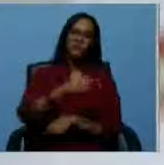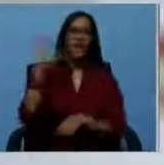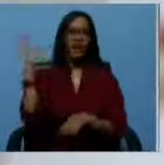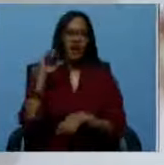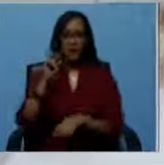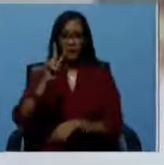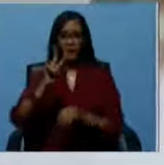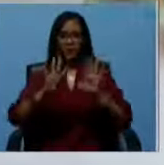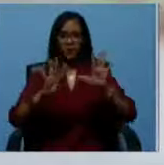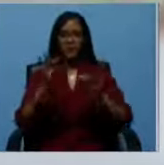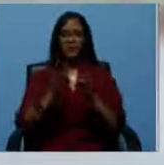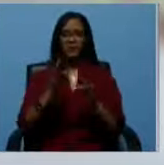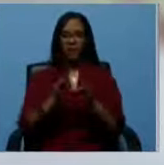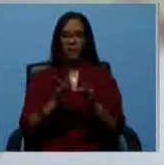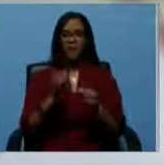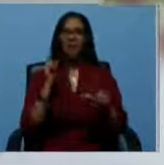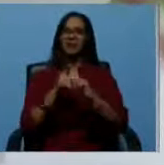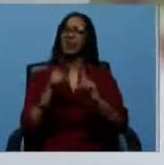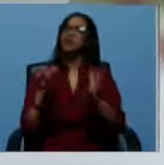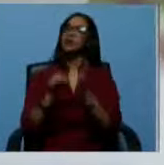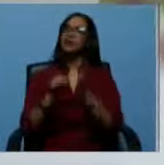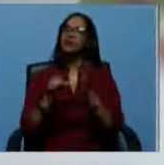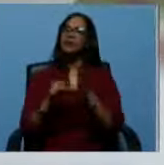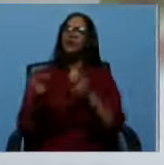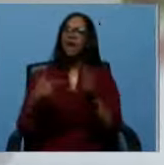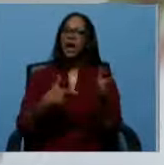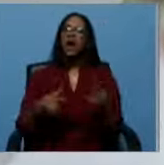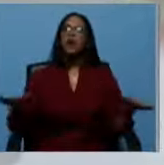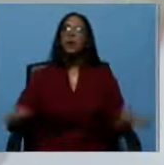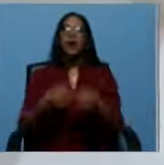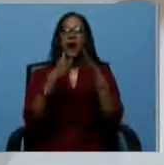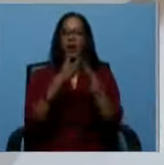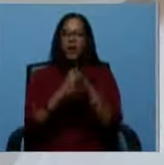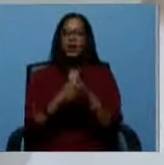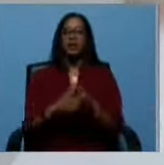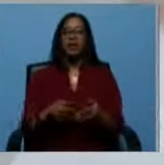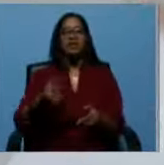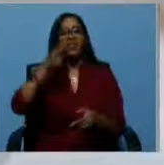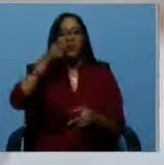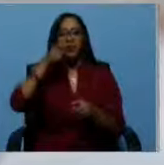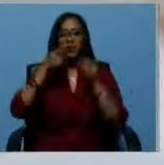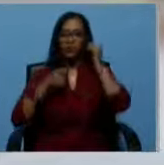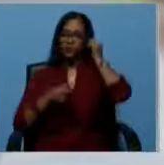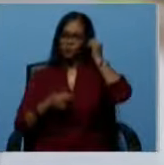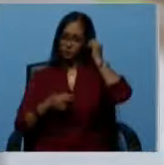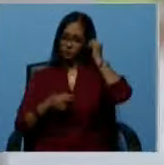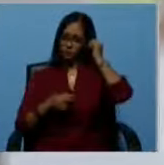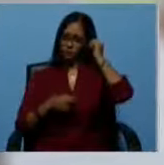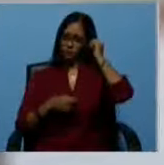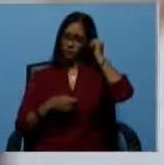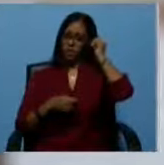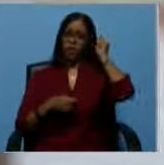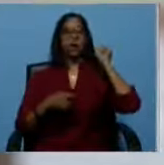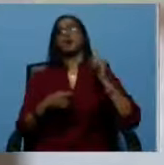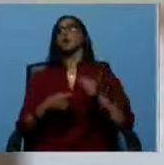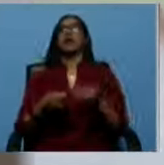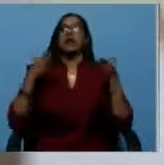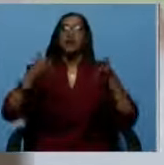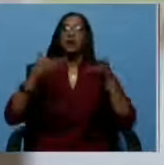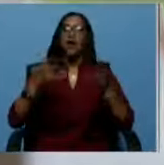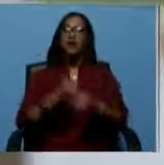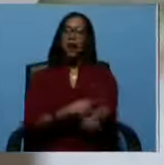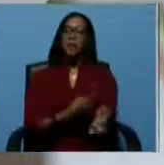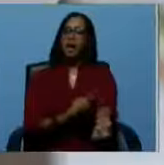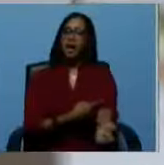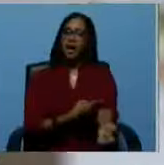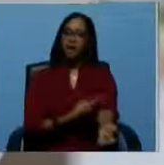29 de septiembre, desde donde sería trasladado hacia Cumaná bajo medidas extremas de seguridad. La instrucción entregada a su hermana María